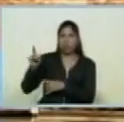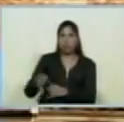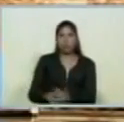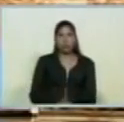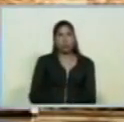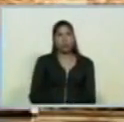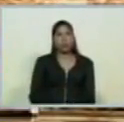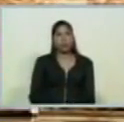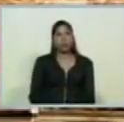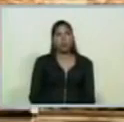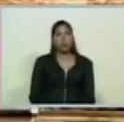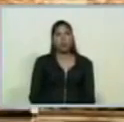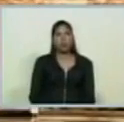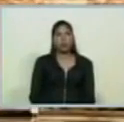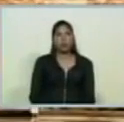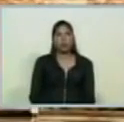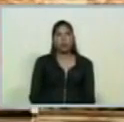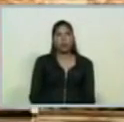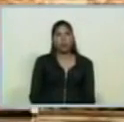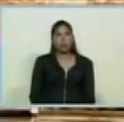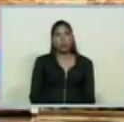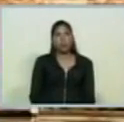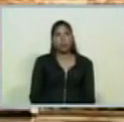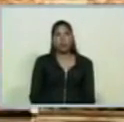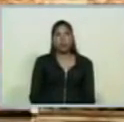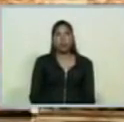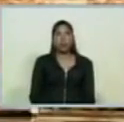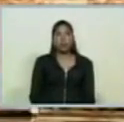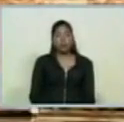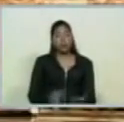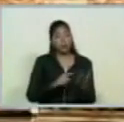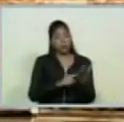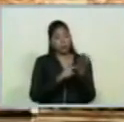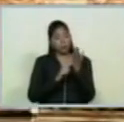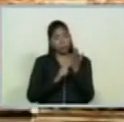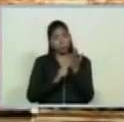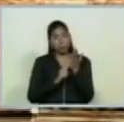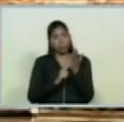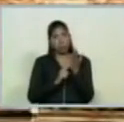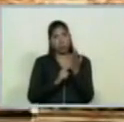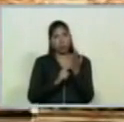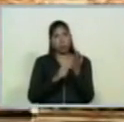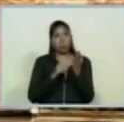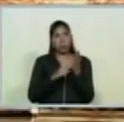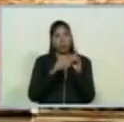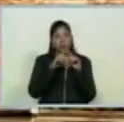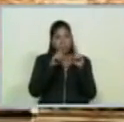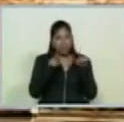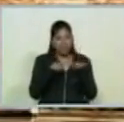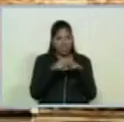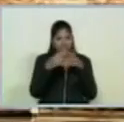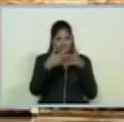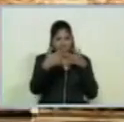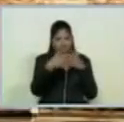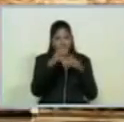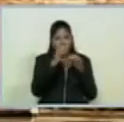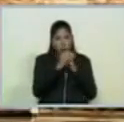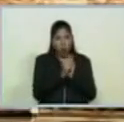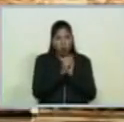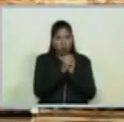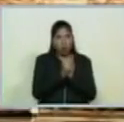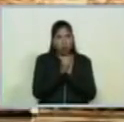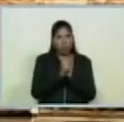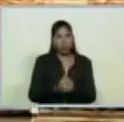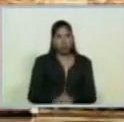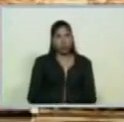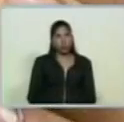¿no?, San Miguel Arcángel? Aquí me acercaron una estampita de San Miguel Arcángel, mira, venciendo